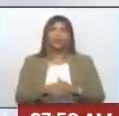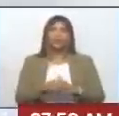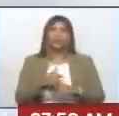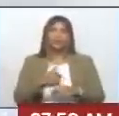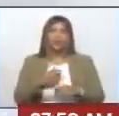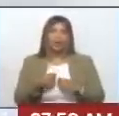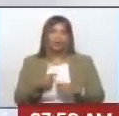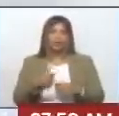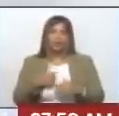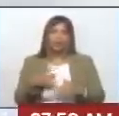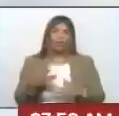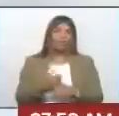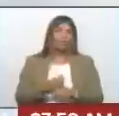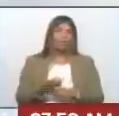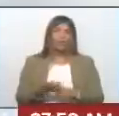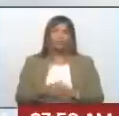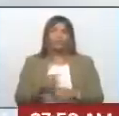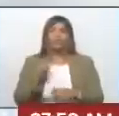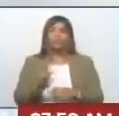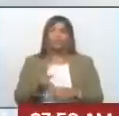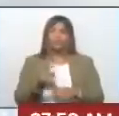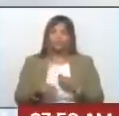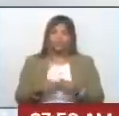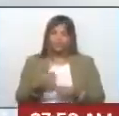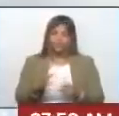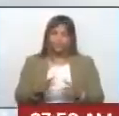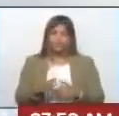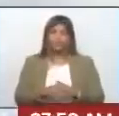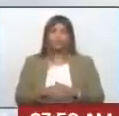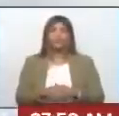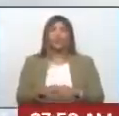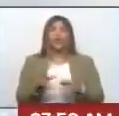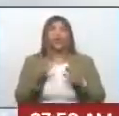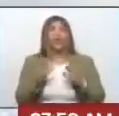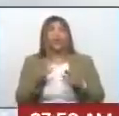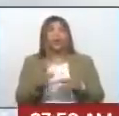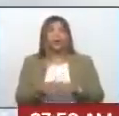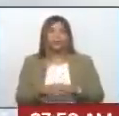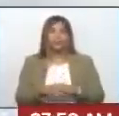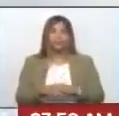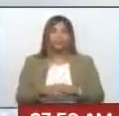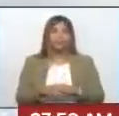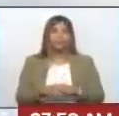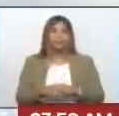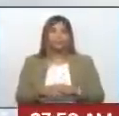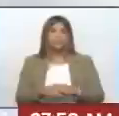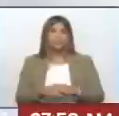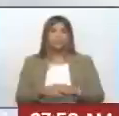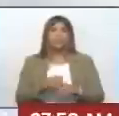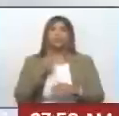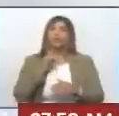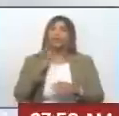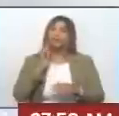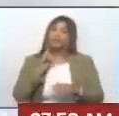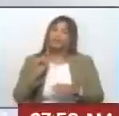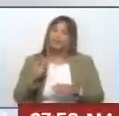la confianza que debería generar. Ojalá el fiscal cumpla su